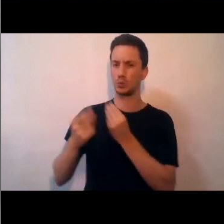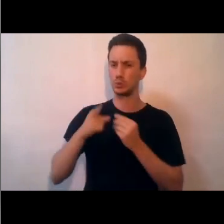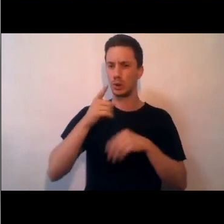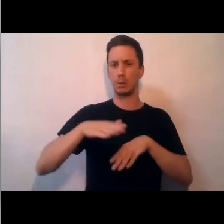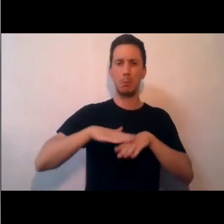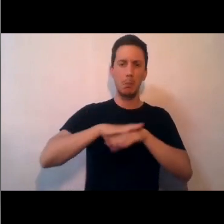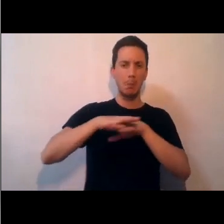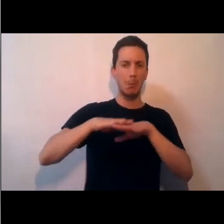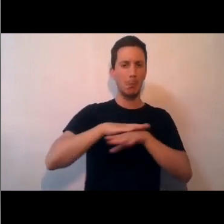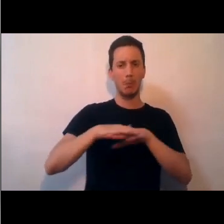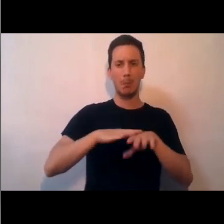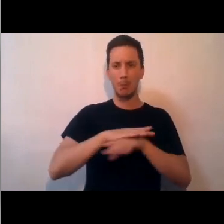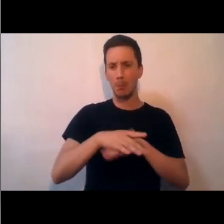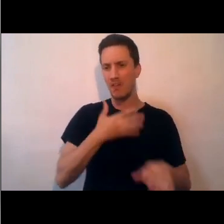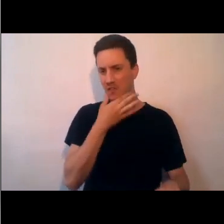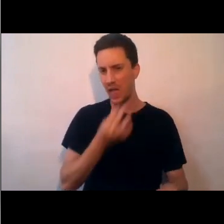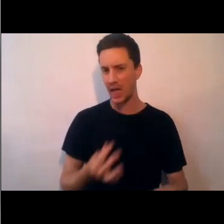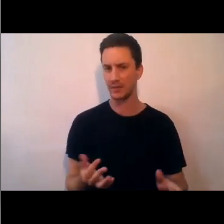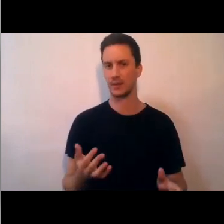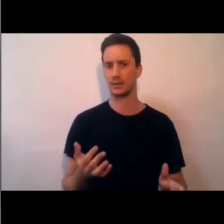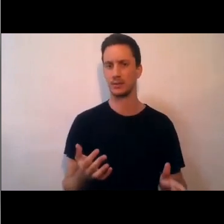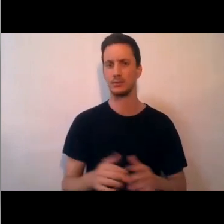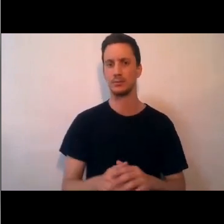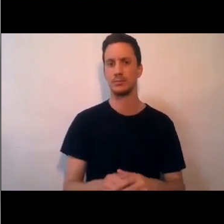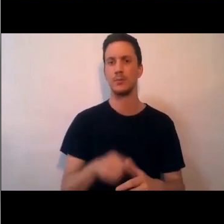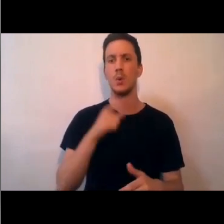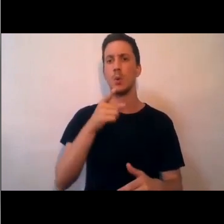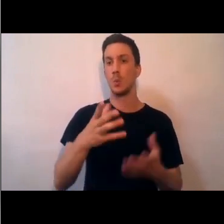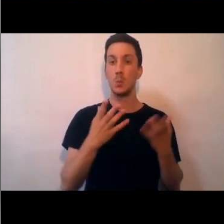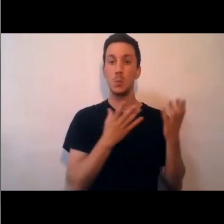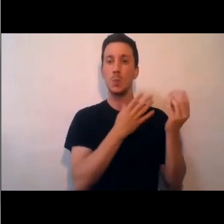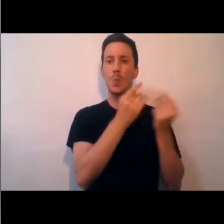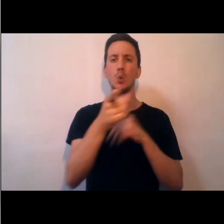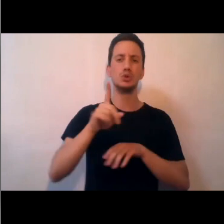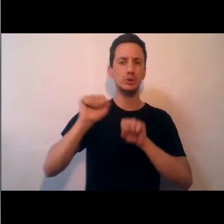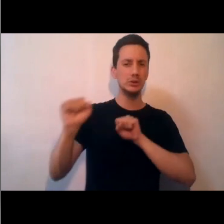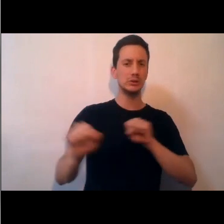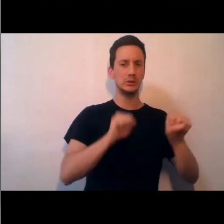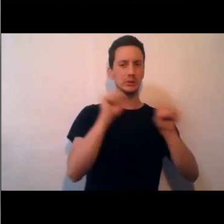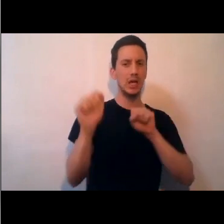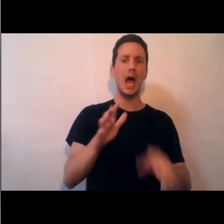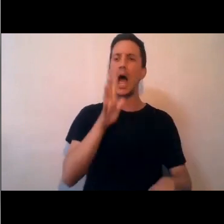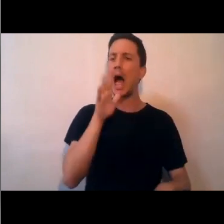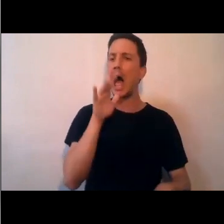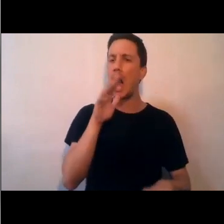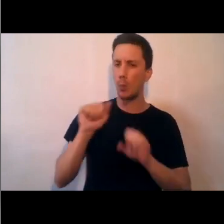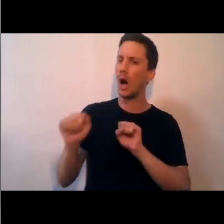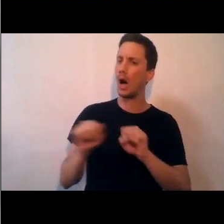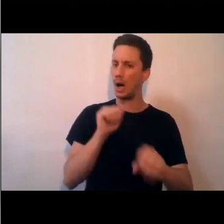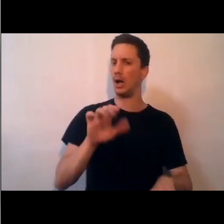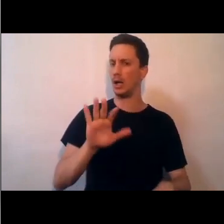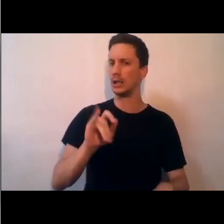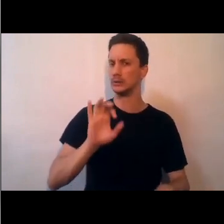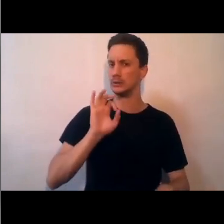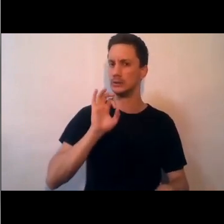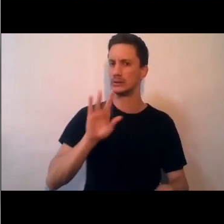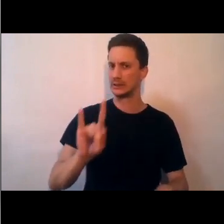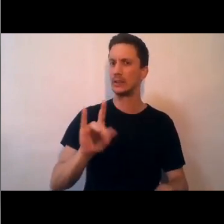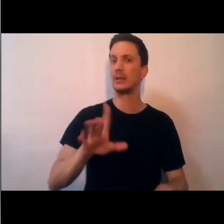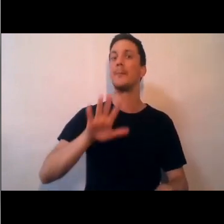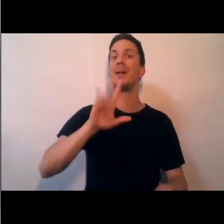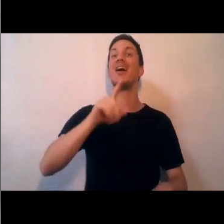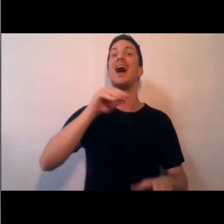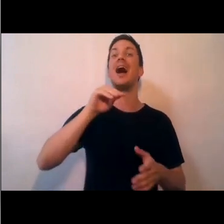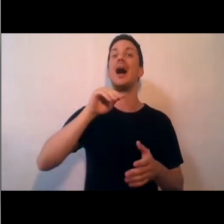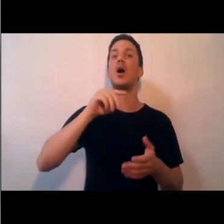aplicar y muchos de ellos son resistentes al agua, pero resistentes entre comillas porque a las